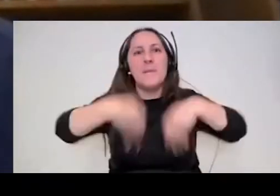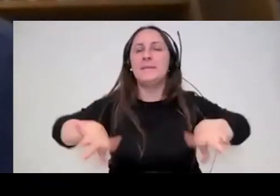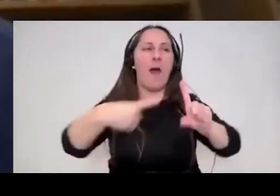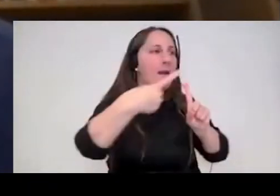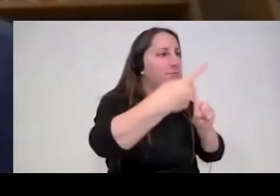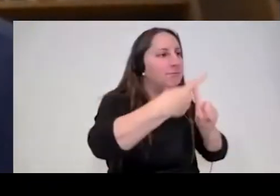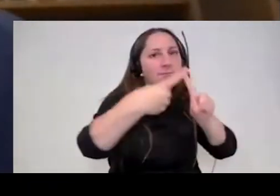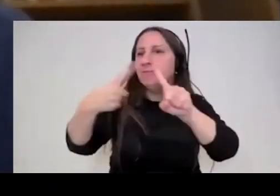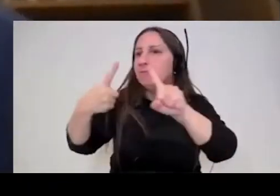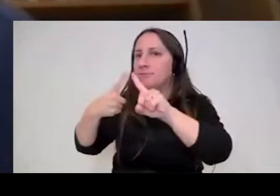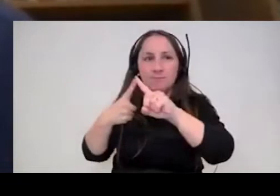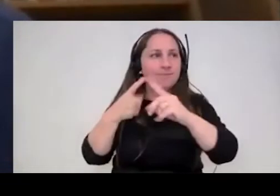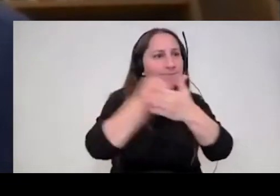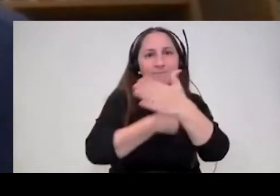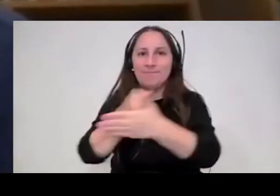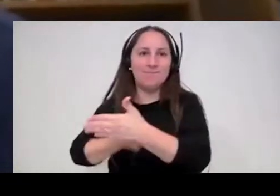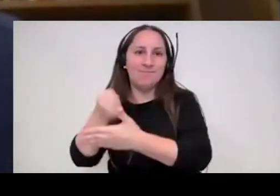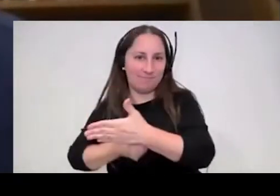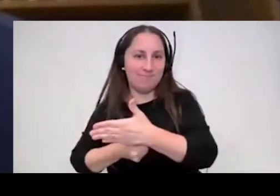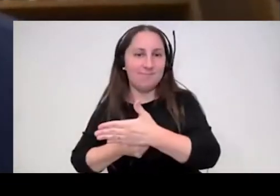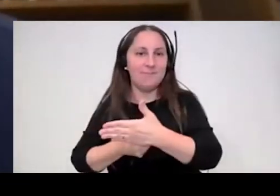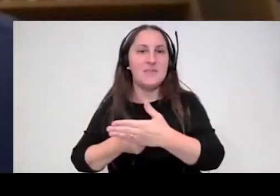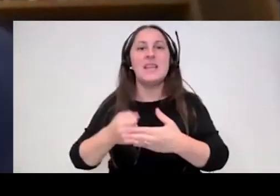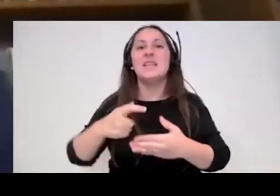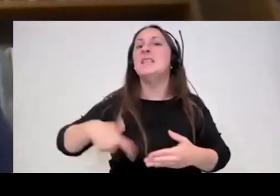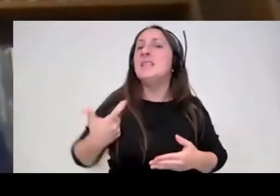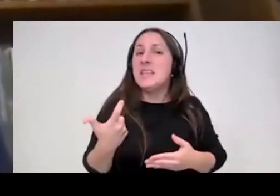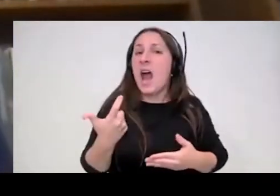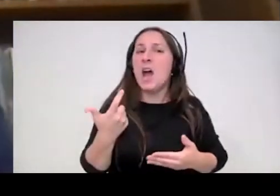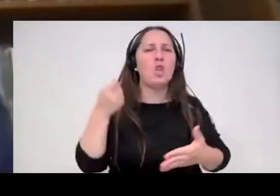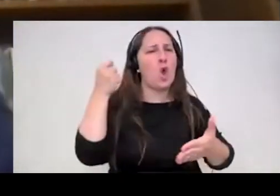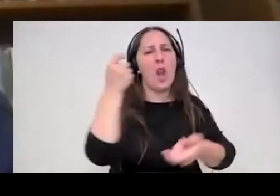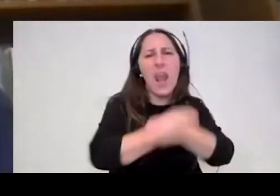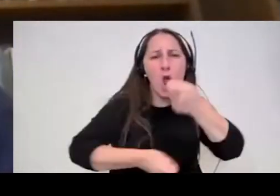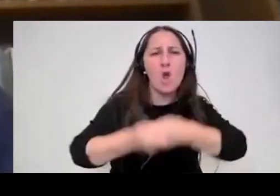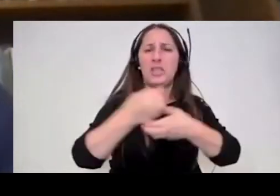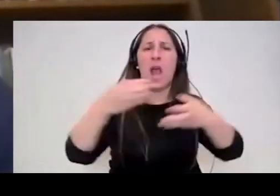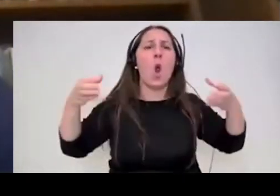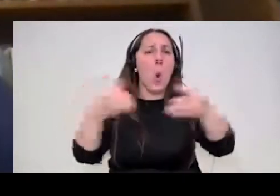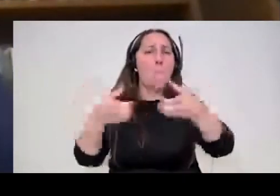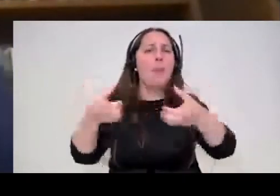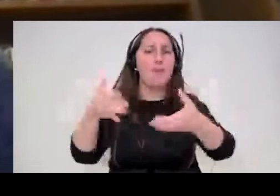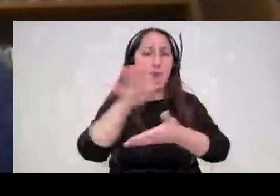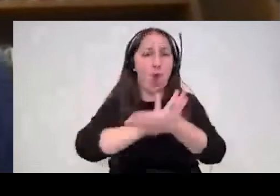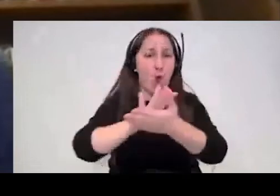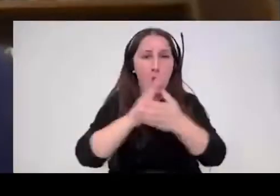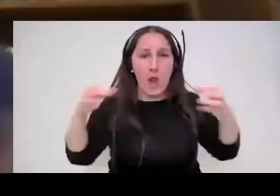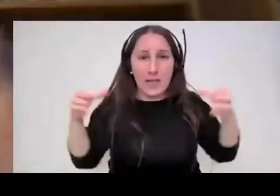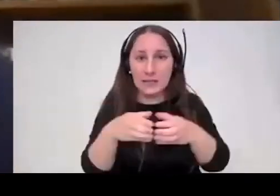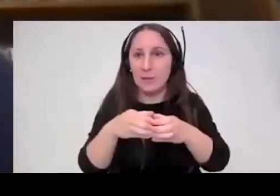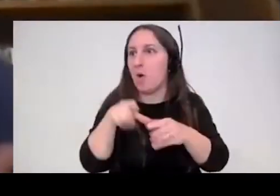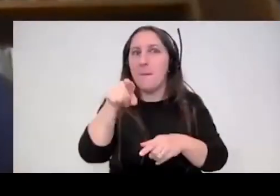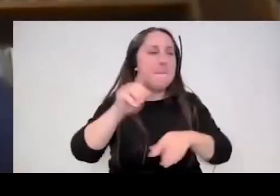clara posible. Y el sindicato sale a la cancha cuando negocia. Cuando negocia un convenio colectivo, que es la máxima y más relevante